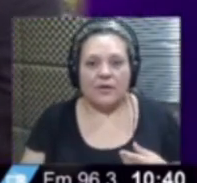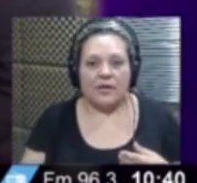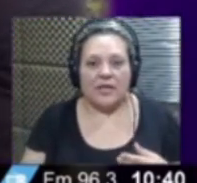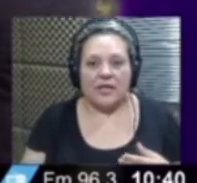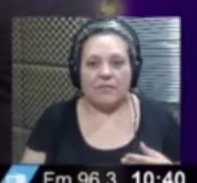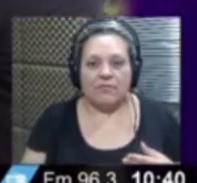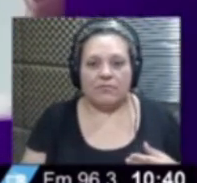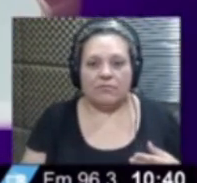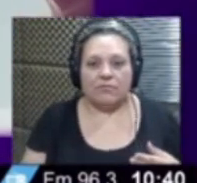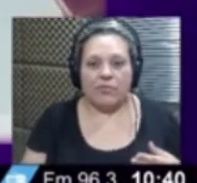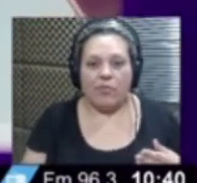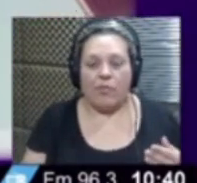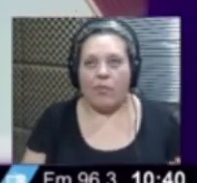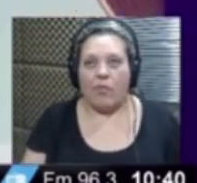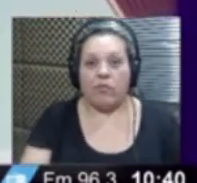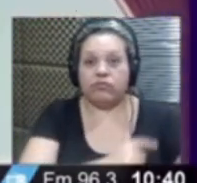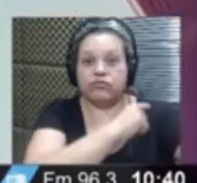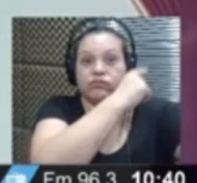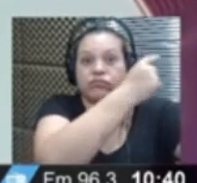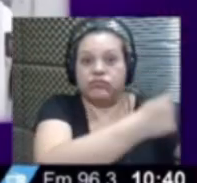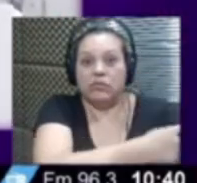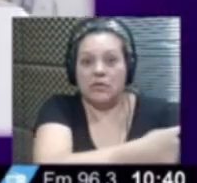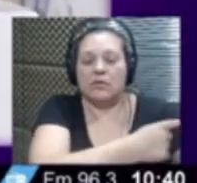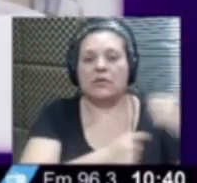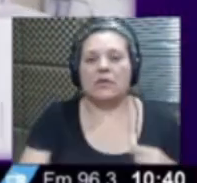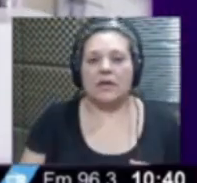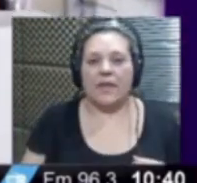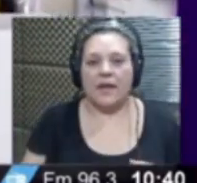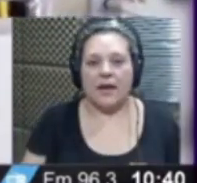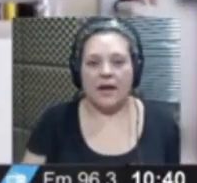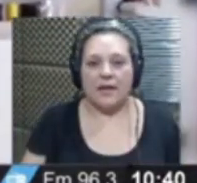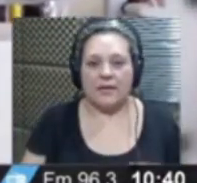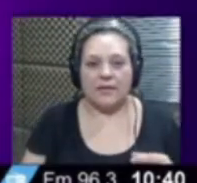día, los movimientos actuales